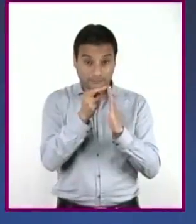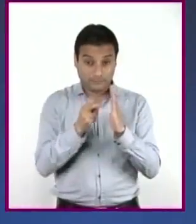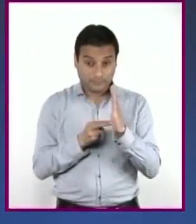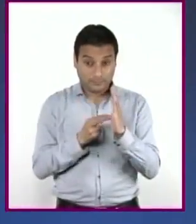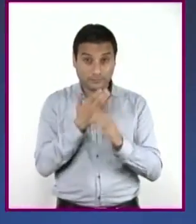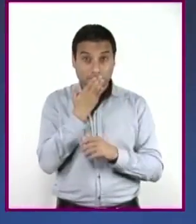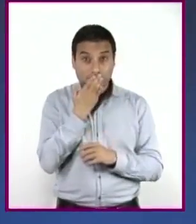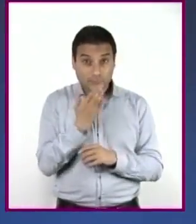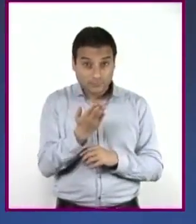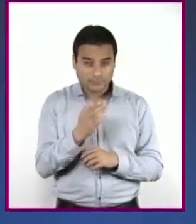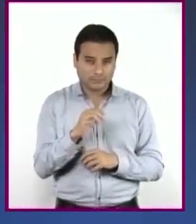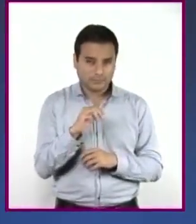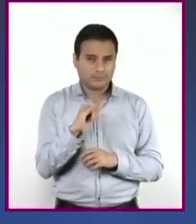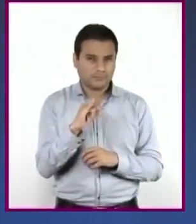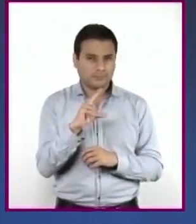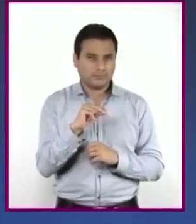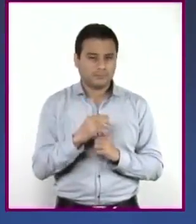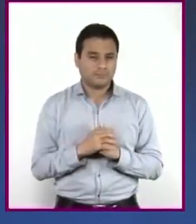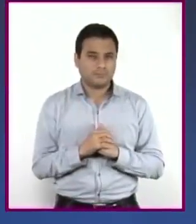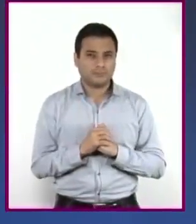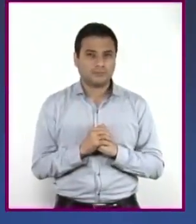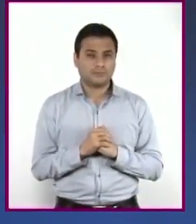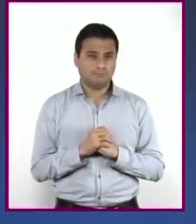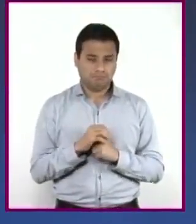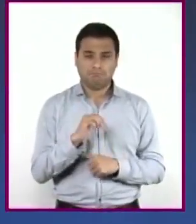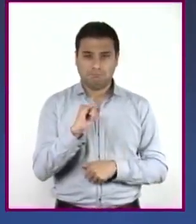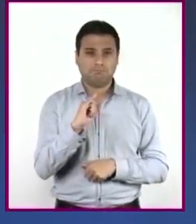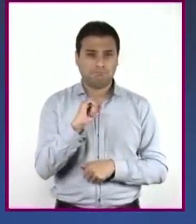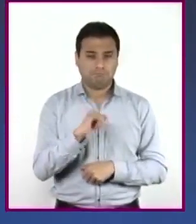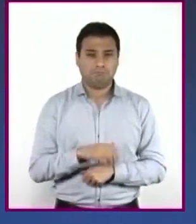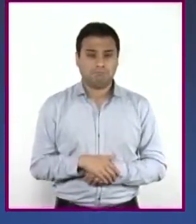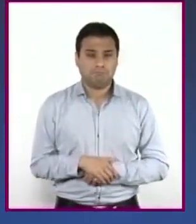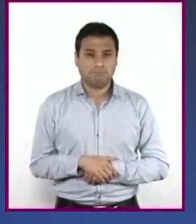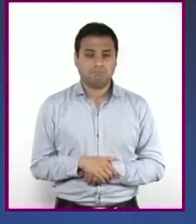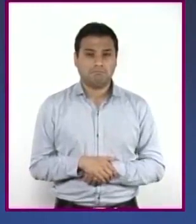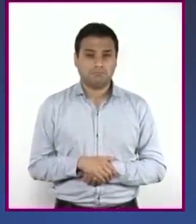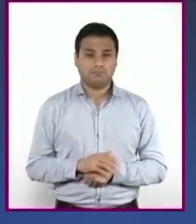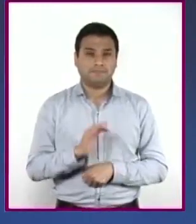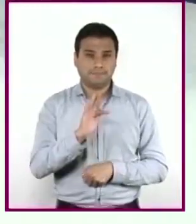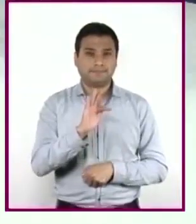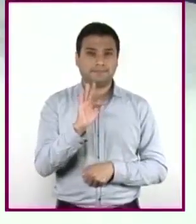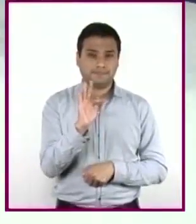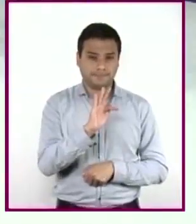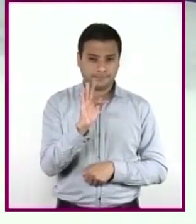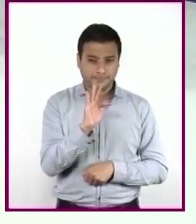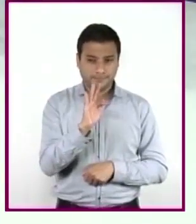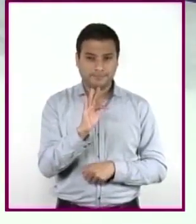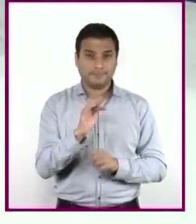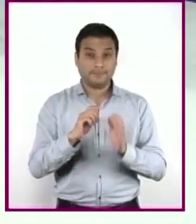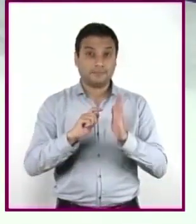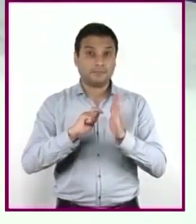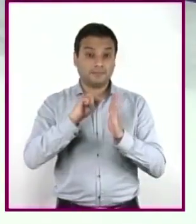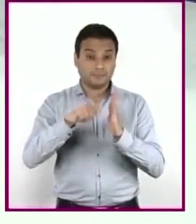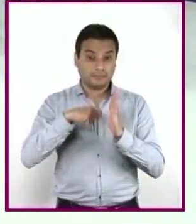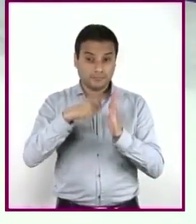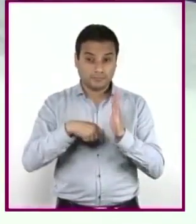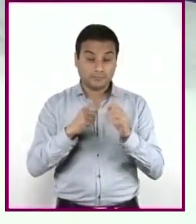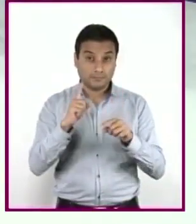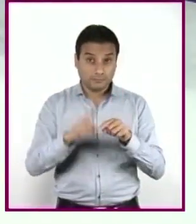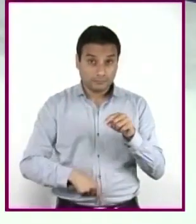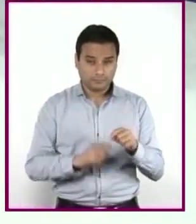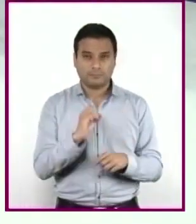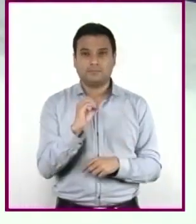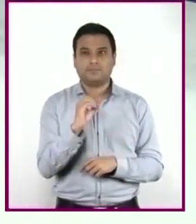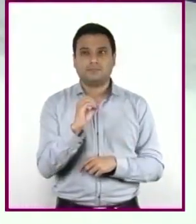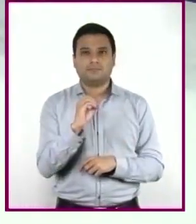aplicar a contenidos violentos? Sí. ¿Sí? A lo mejor que bajar el video, no